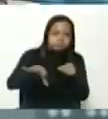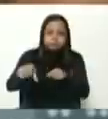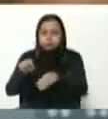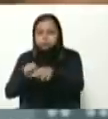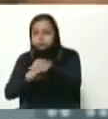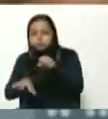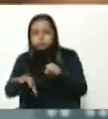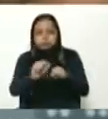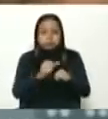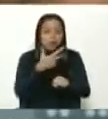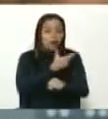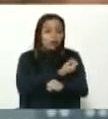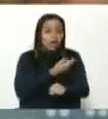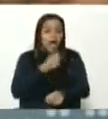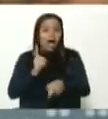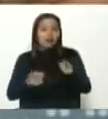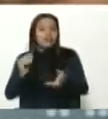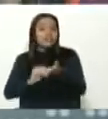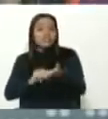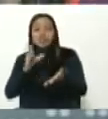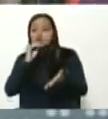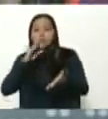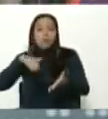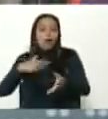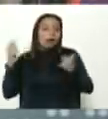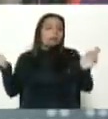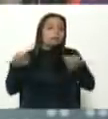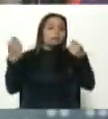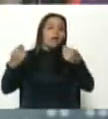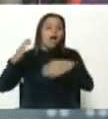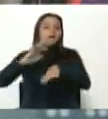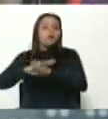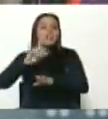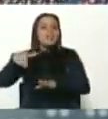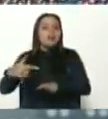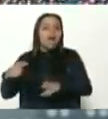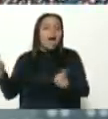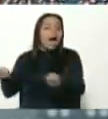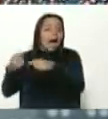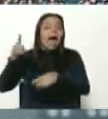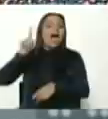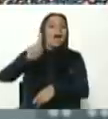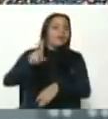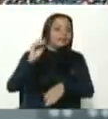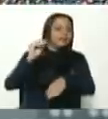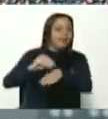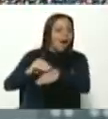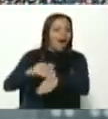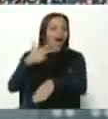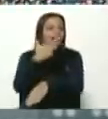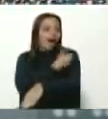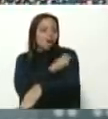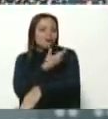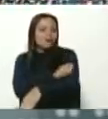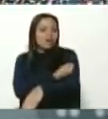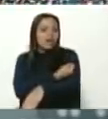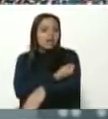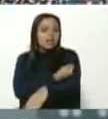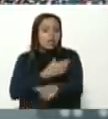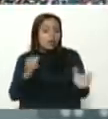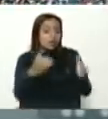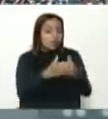A veces no podemos hacer anuncios porque inmediatamente se mueve esta gente